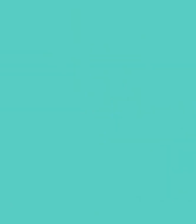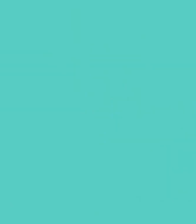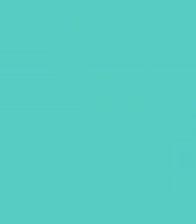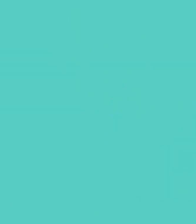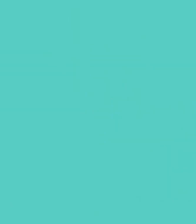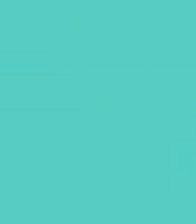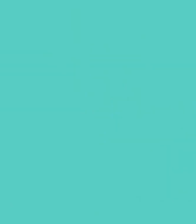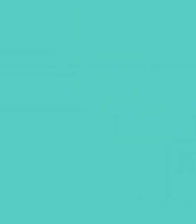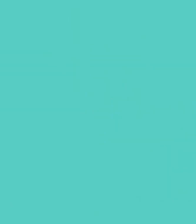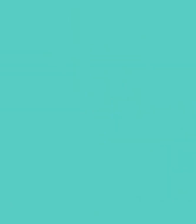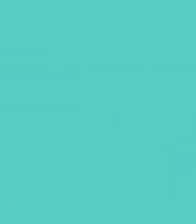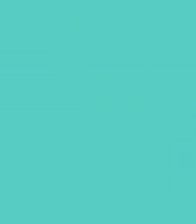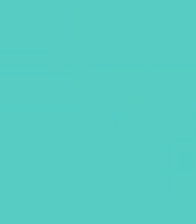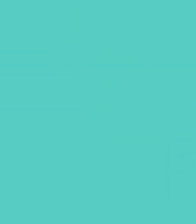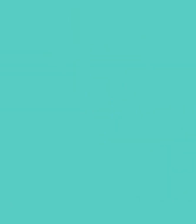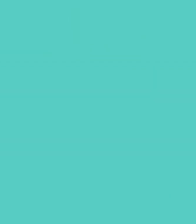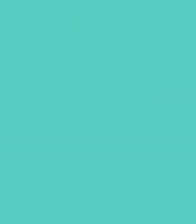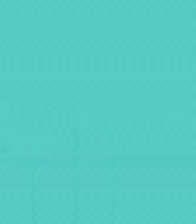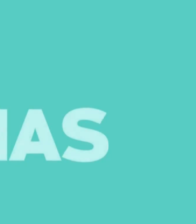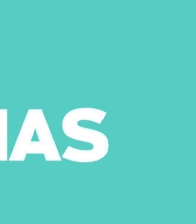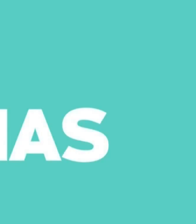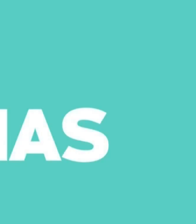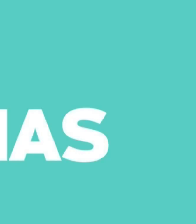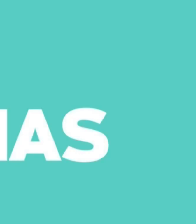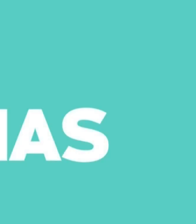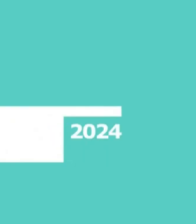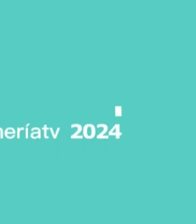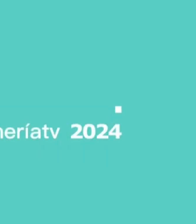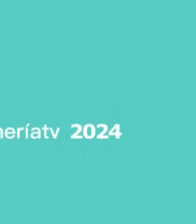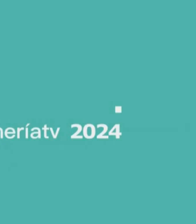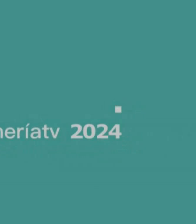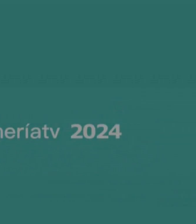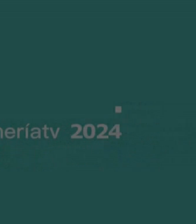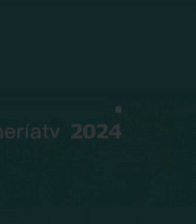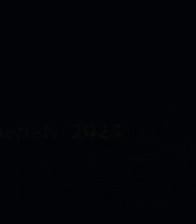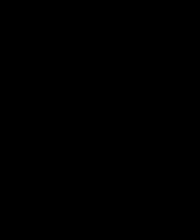de